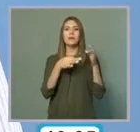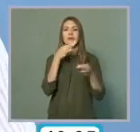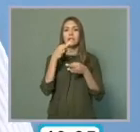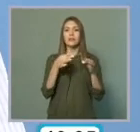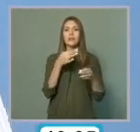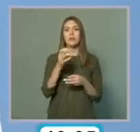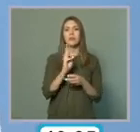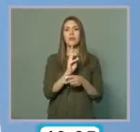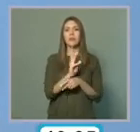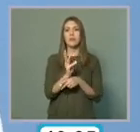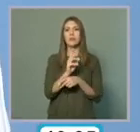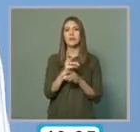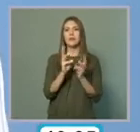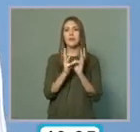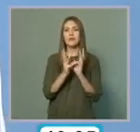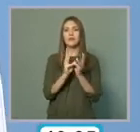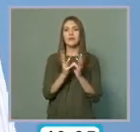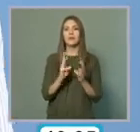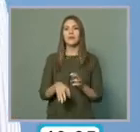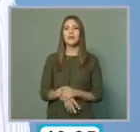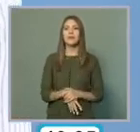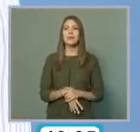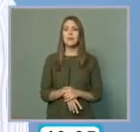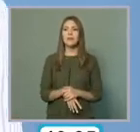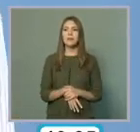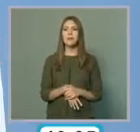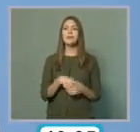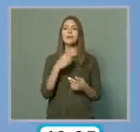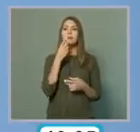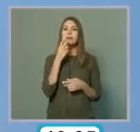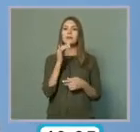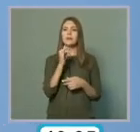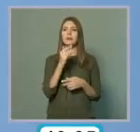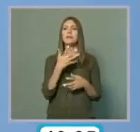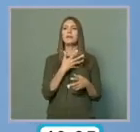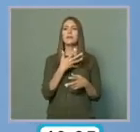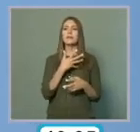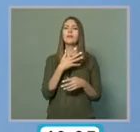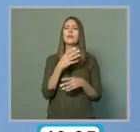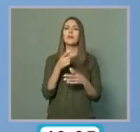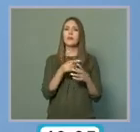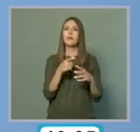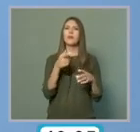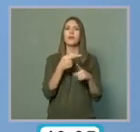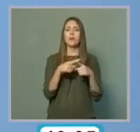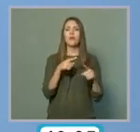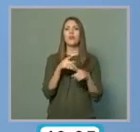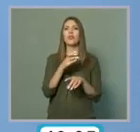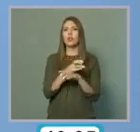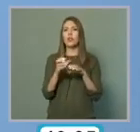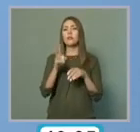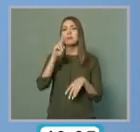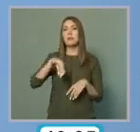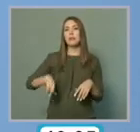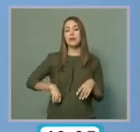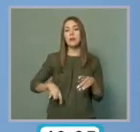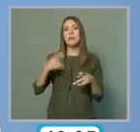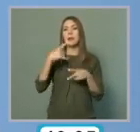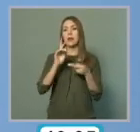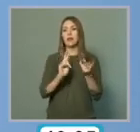han ido sofisticando porque es relevante. Hay varias cosas que es interesante platicar con todas las amigas y amigos que nos acompañan el día de